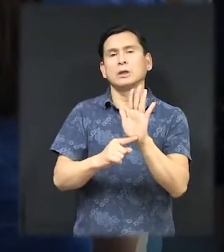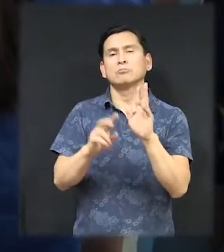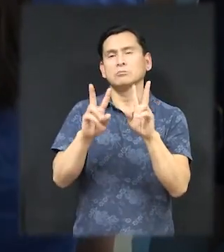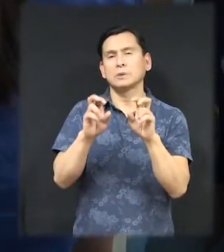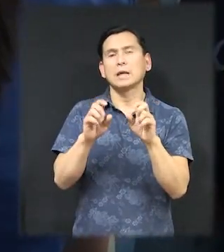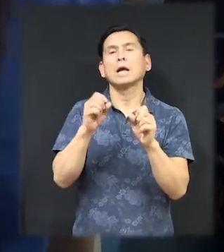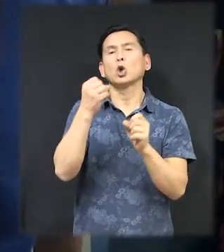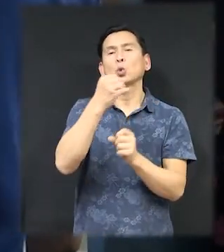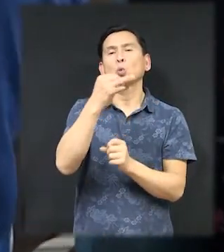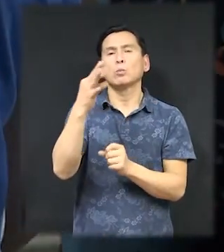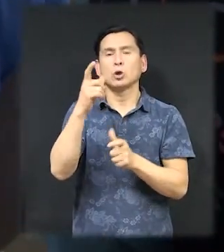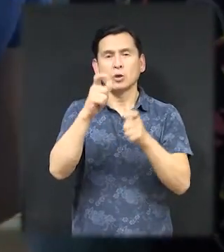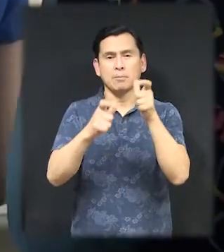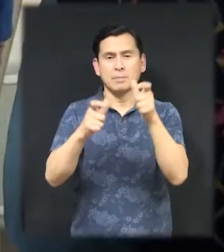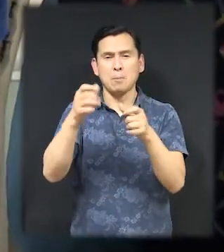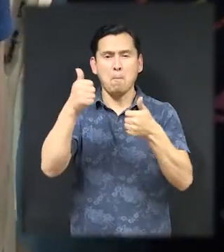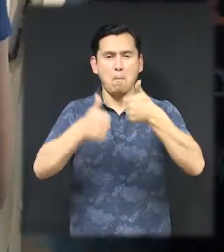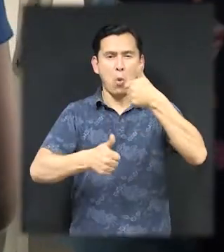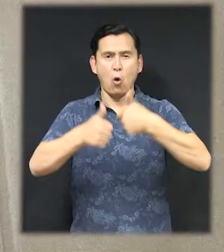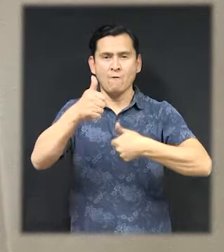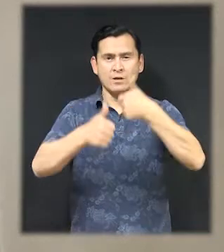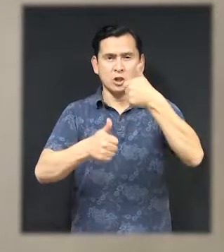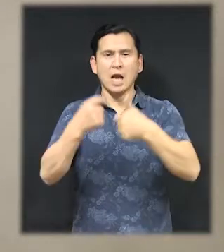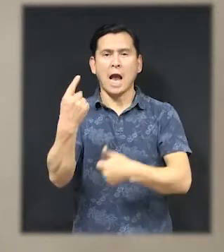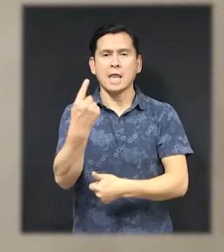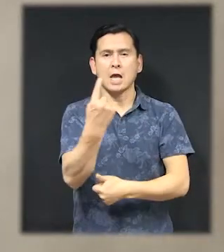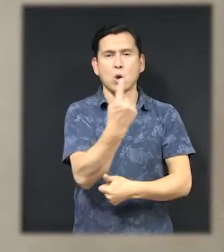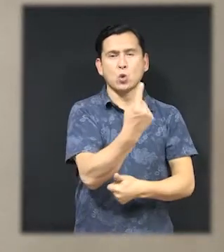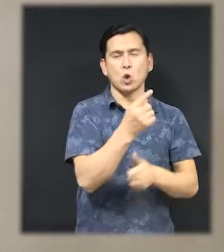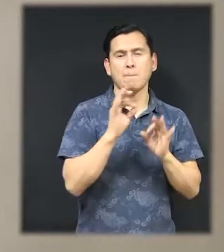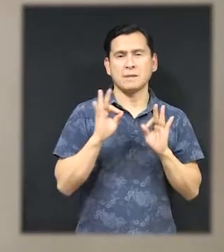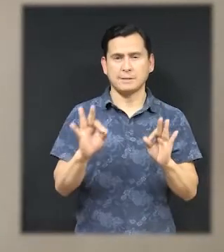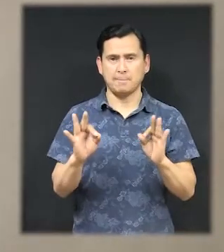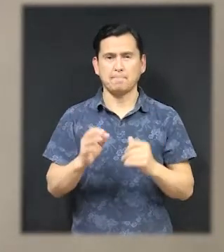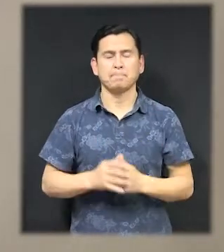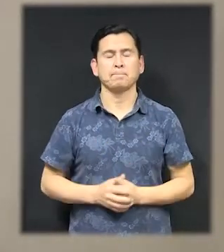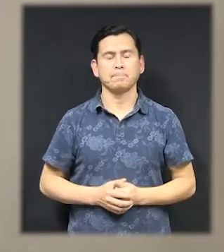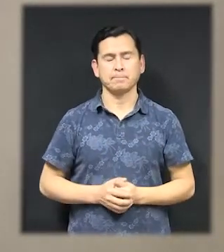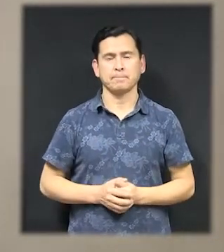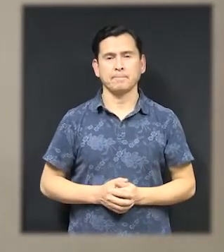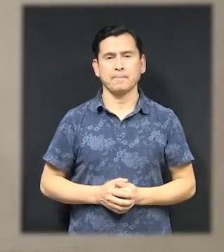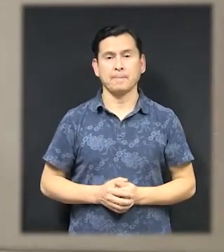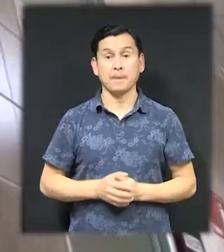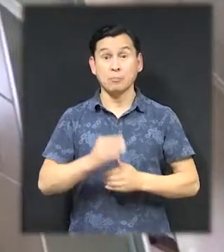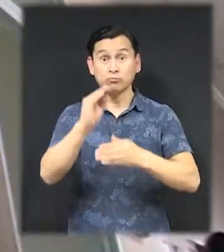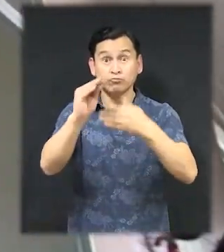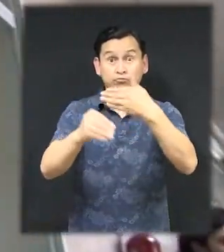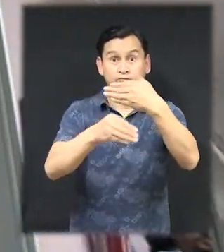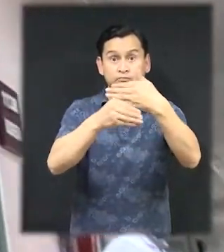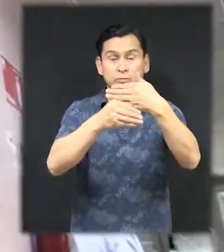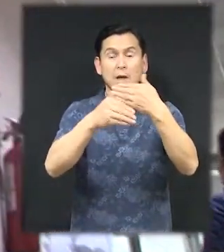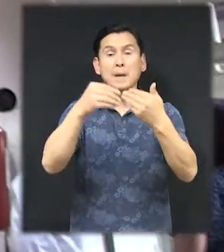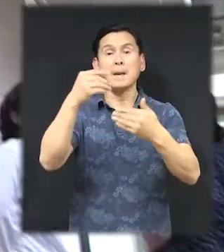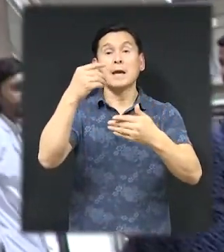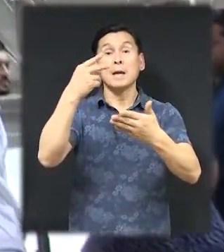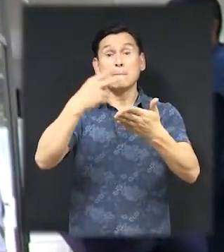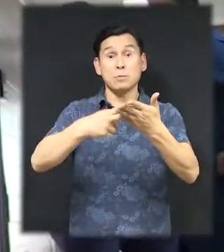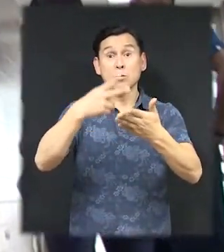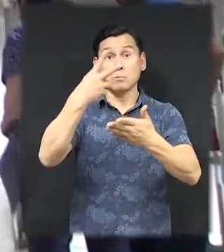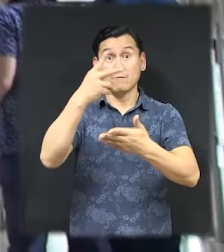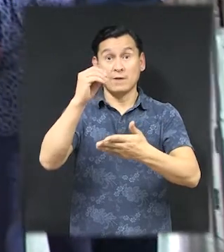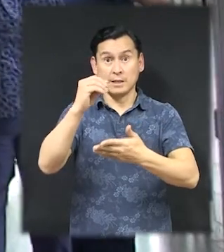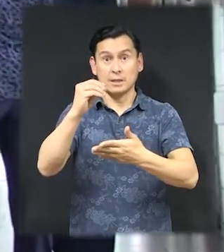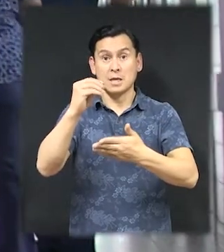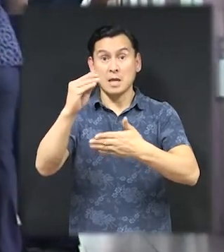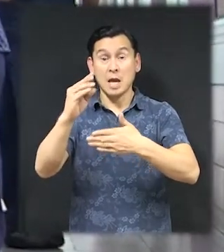especialista formado en la Universidad de Chile, quien tiene la especialidad de medicina interna y nefrología. En el